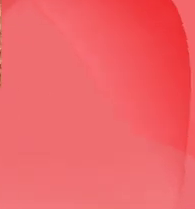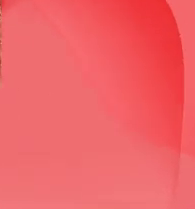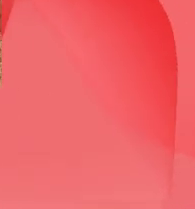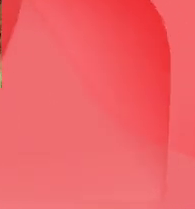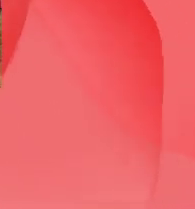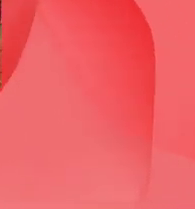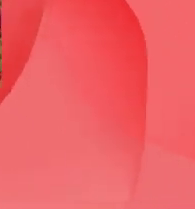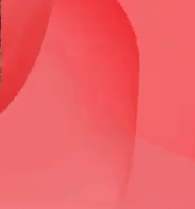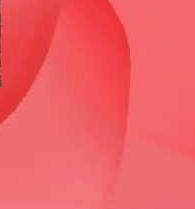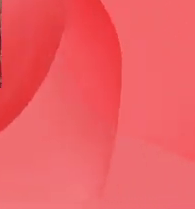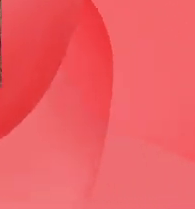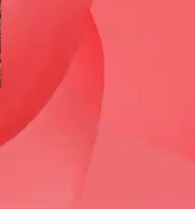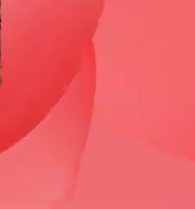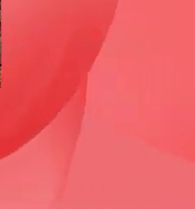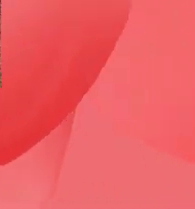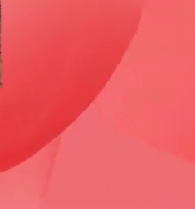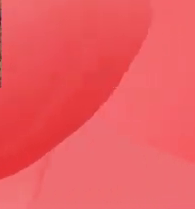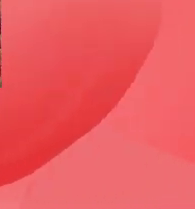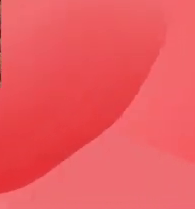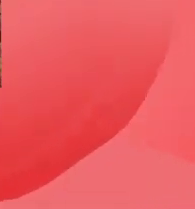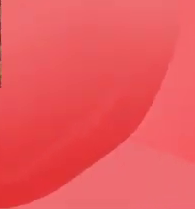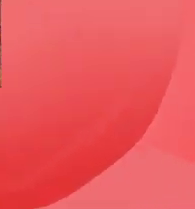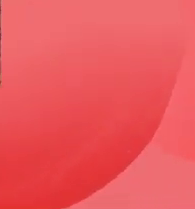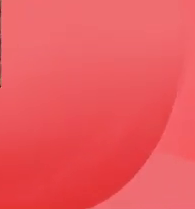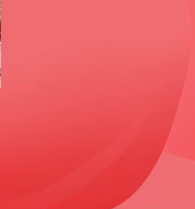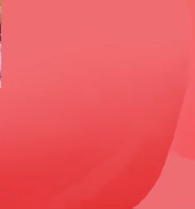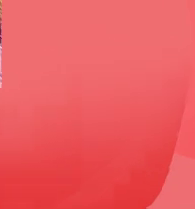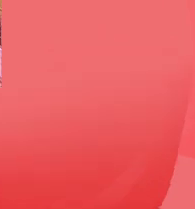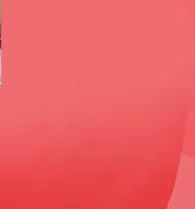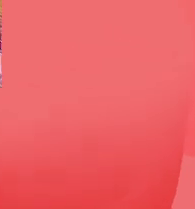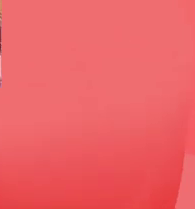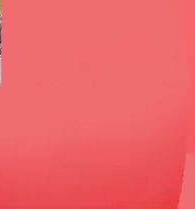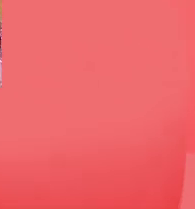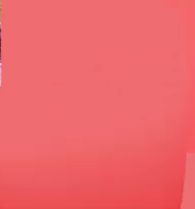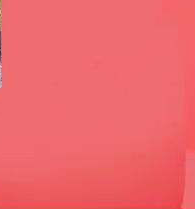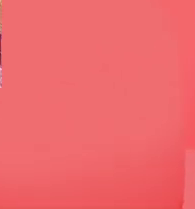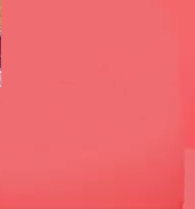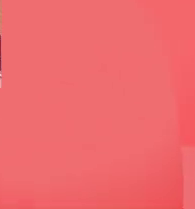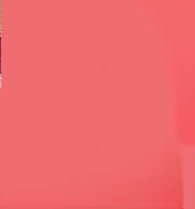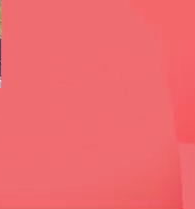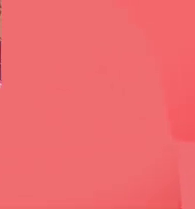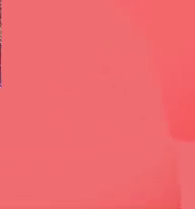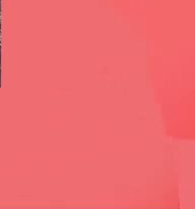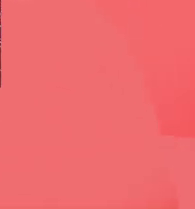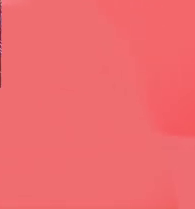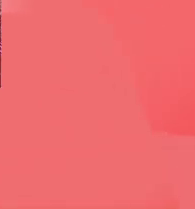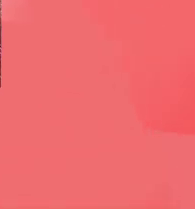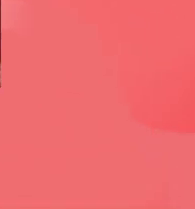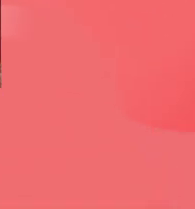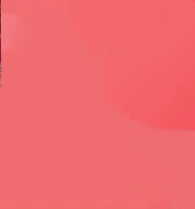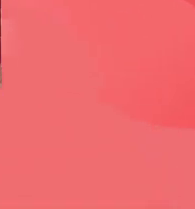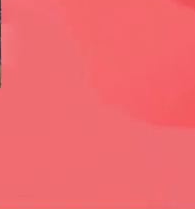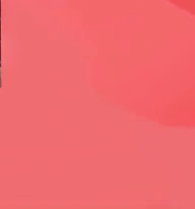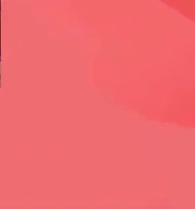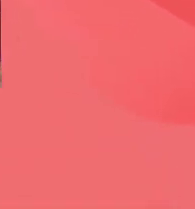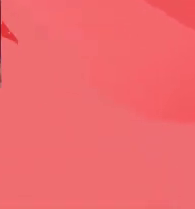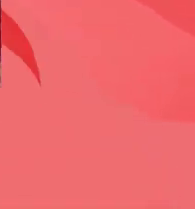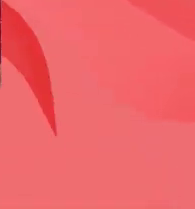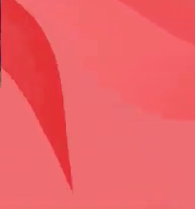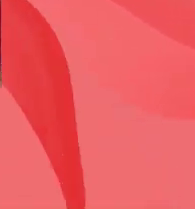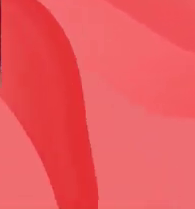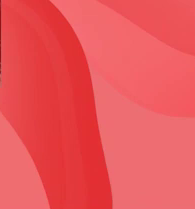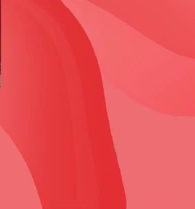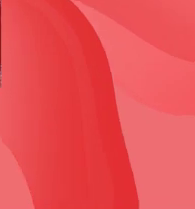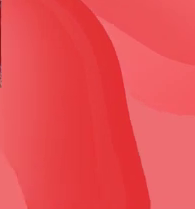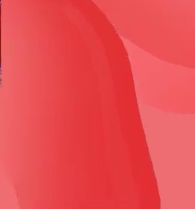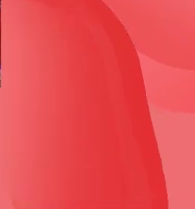lucero, y ese lucero eres tú. Por los caminos del sur, vámonos